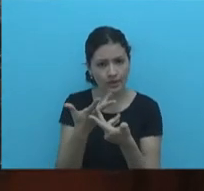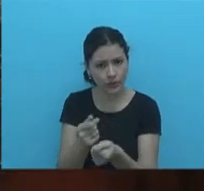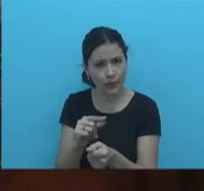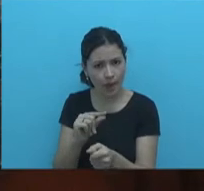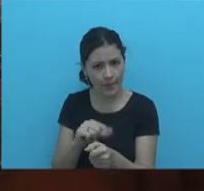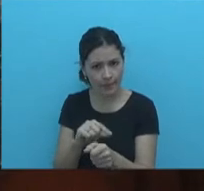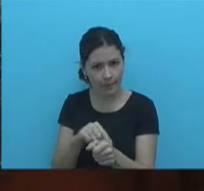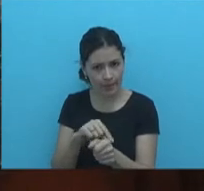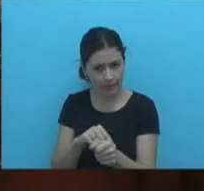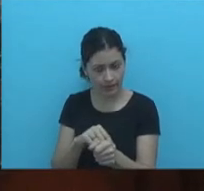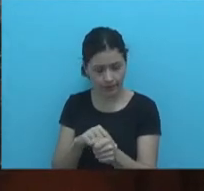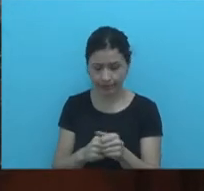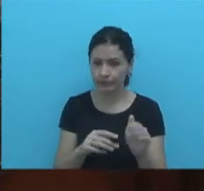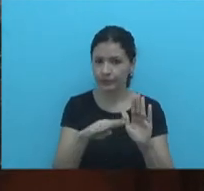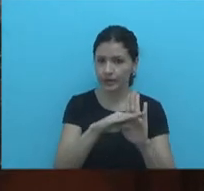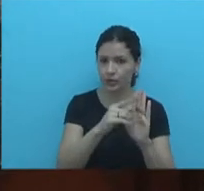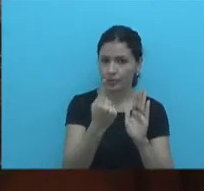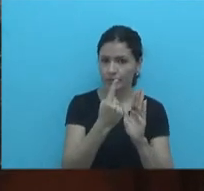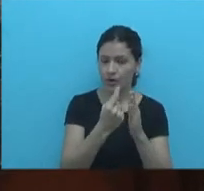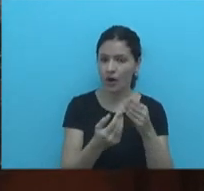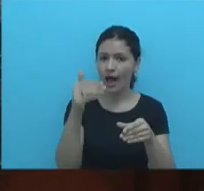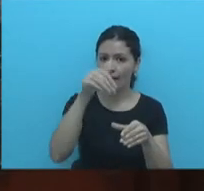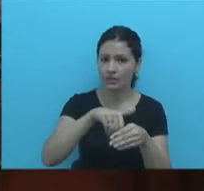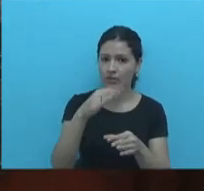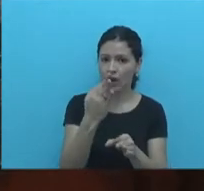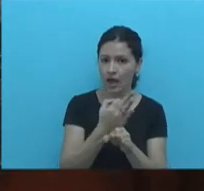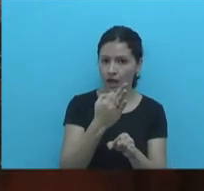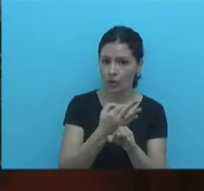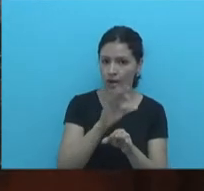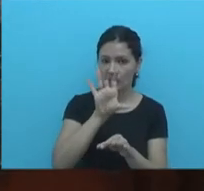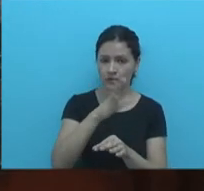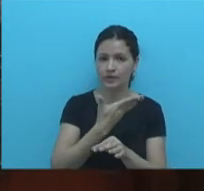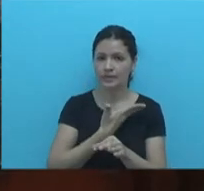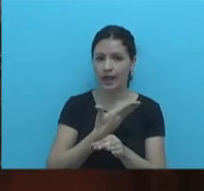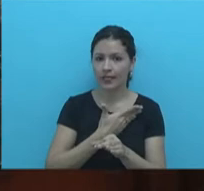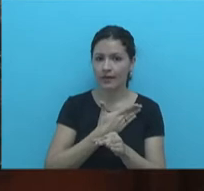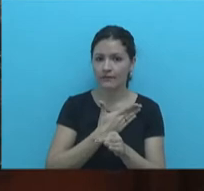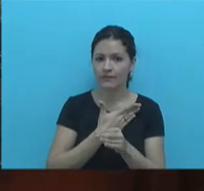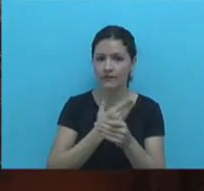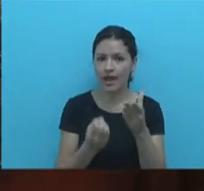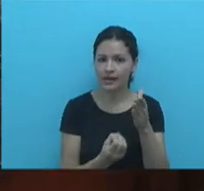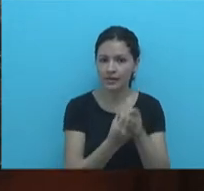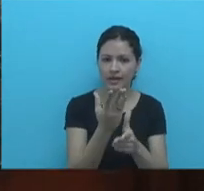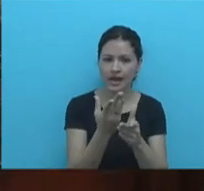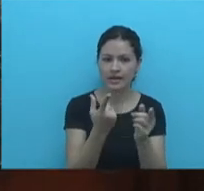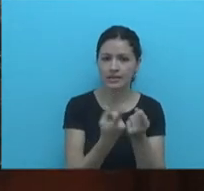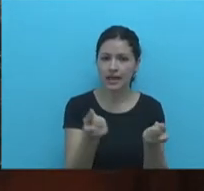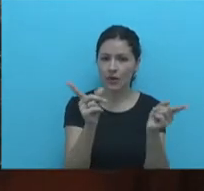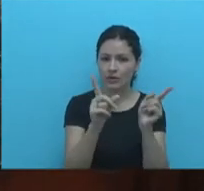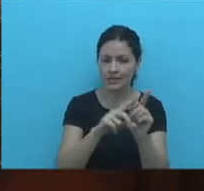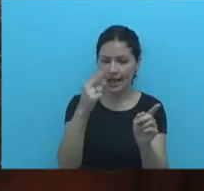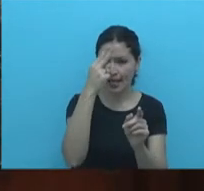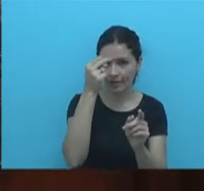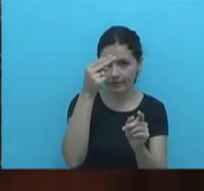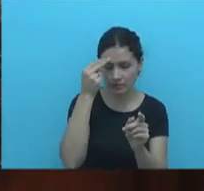primero. Créase dentro de los establecimientos escolares de la provincia de Santa Fe una sala de enfermería y de cursos de primeros